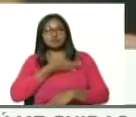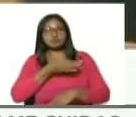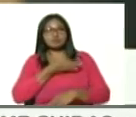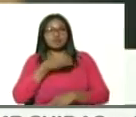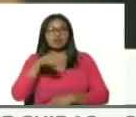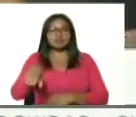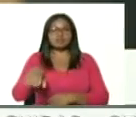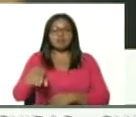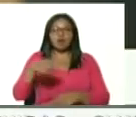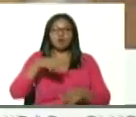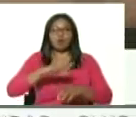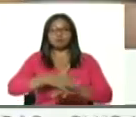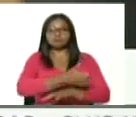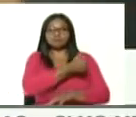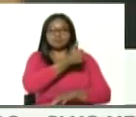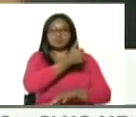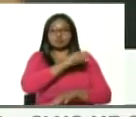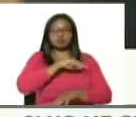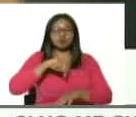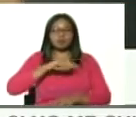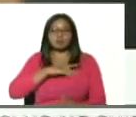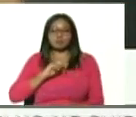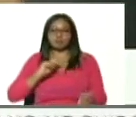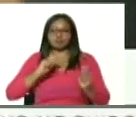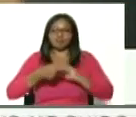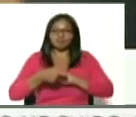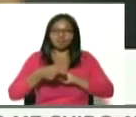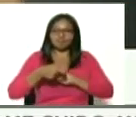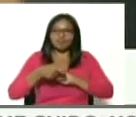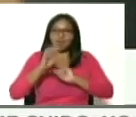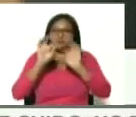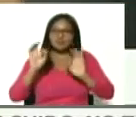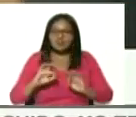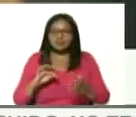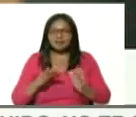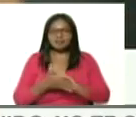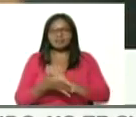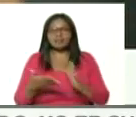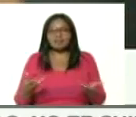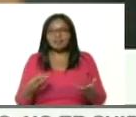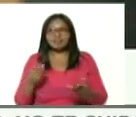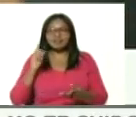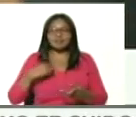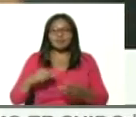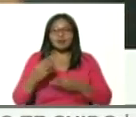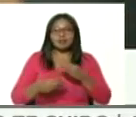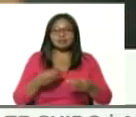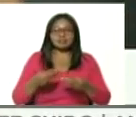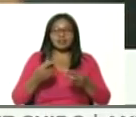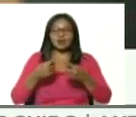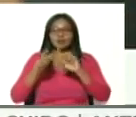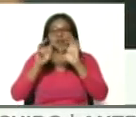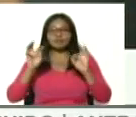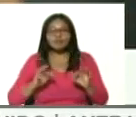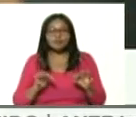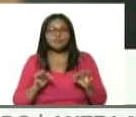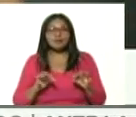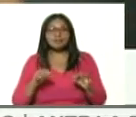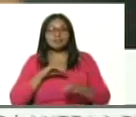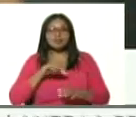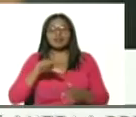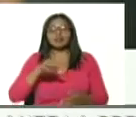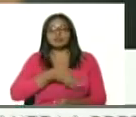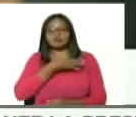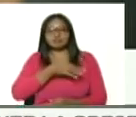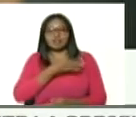Estado burgués. Si nosotros queremos transformar ese Estado, nosotros tenemos que constituir otra célula de la sociedad. La célula del Estado